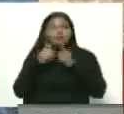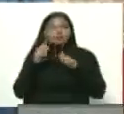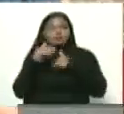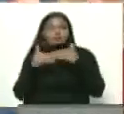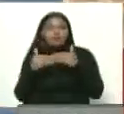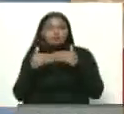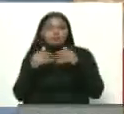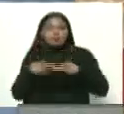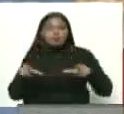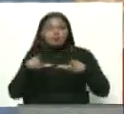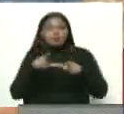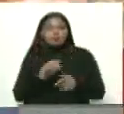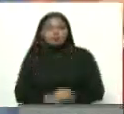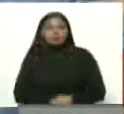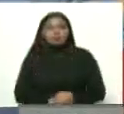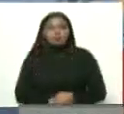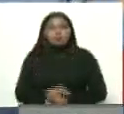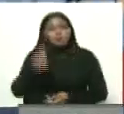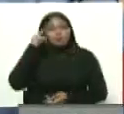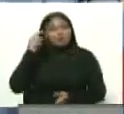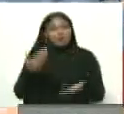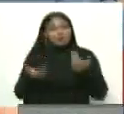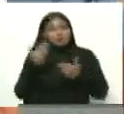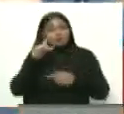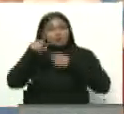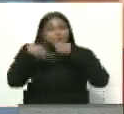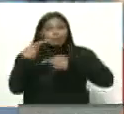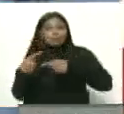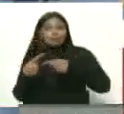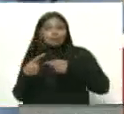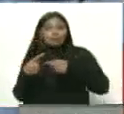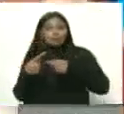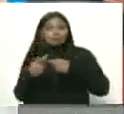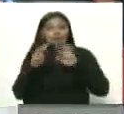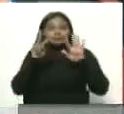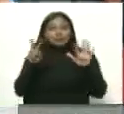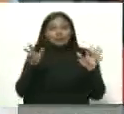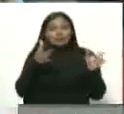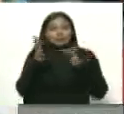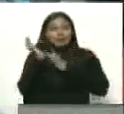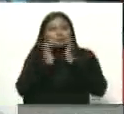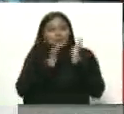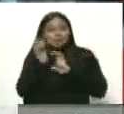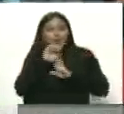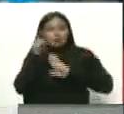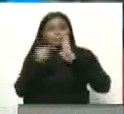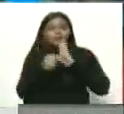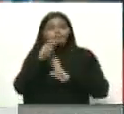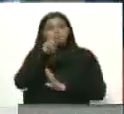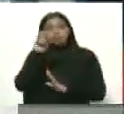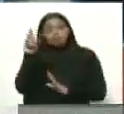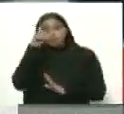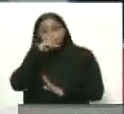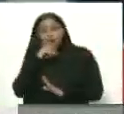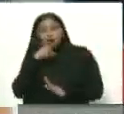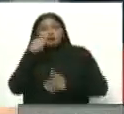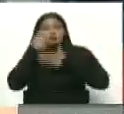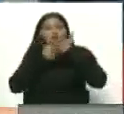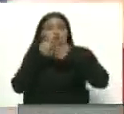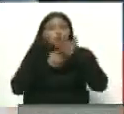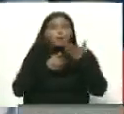continente. Fecha muy importante. Mañana, 7 de abril, cumplen 200 años de la batalla de